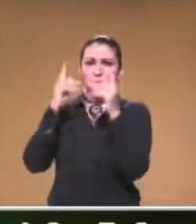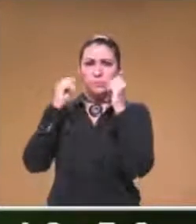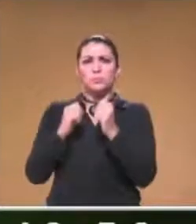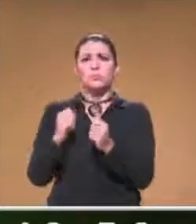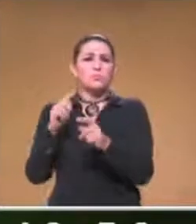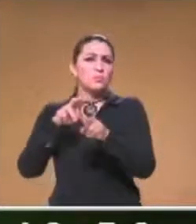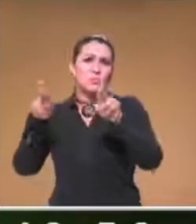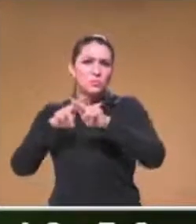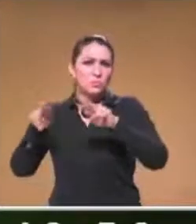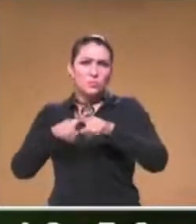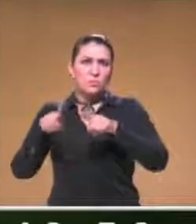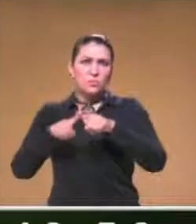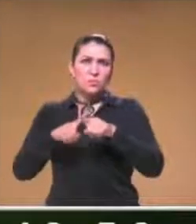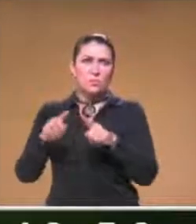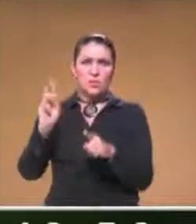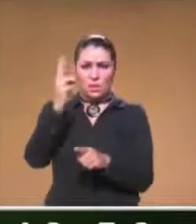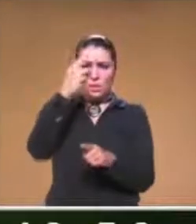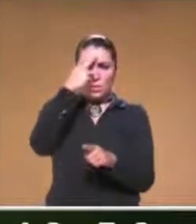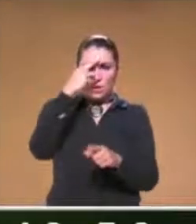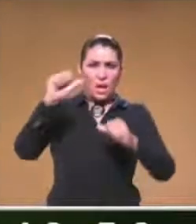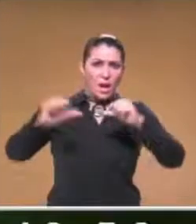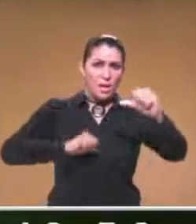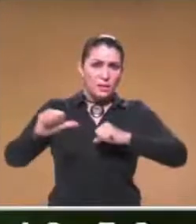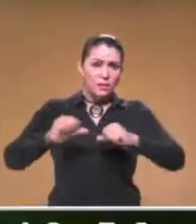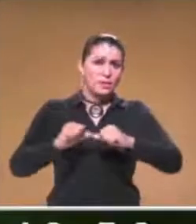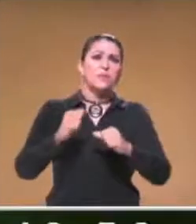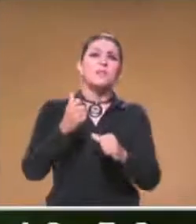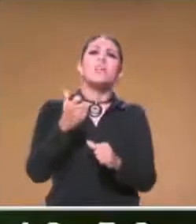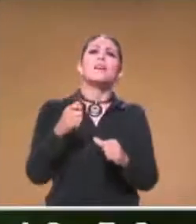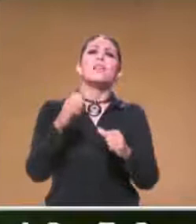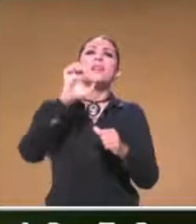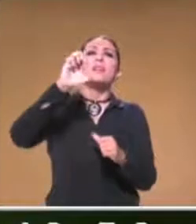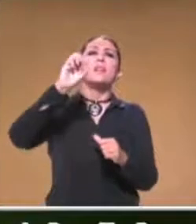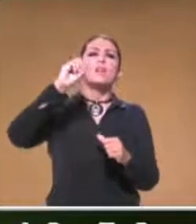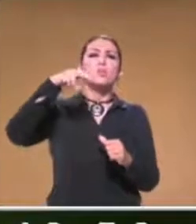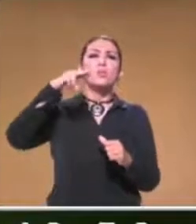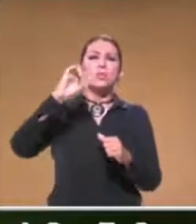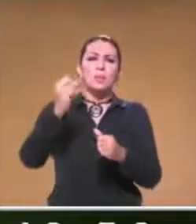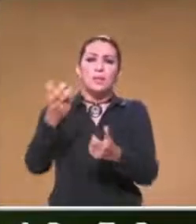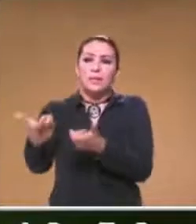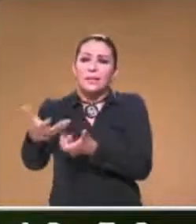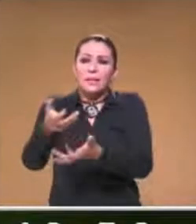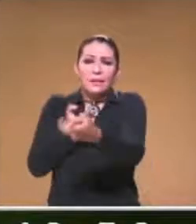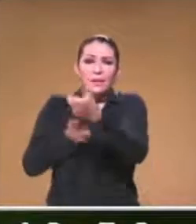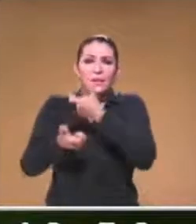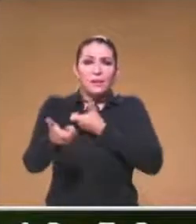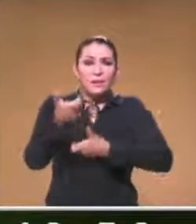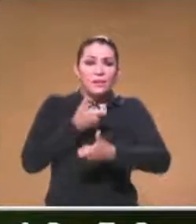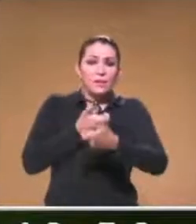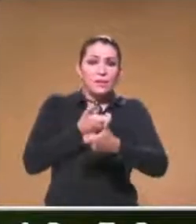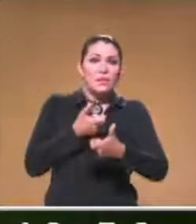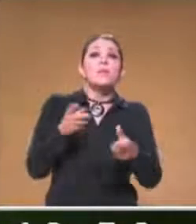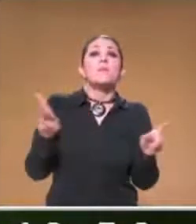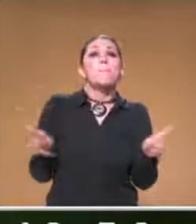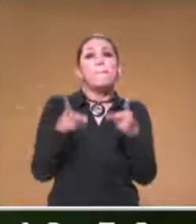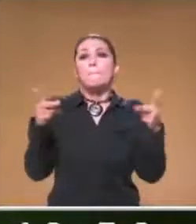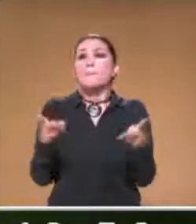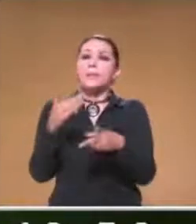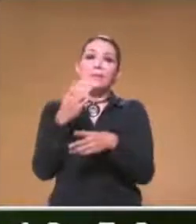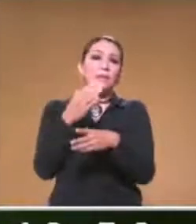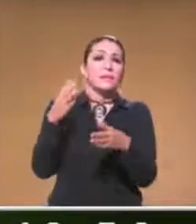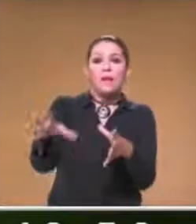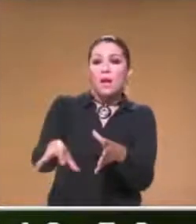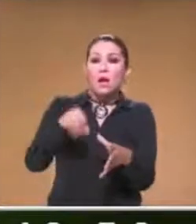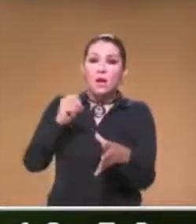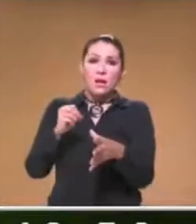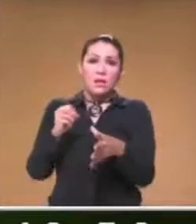Recuerda que una actividad económica es cualquier actividad relacionada con la producción, el intercambio y el consumo de